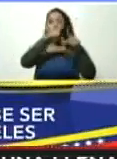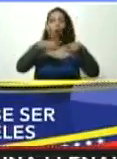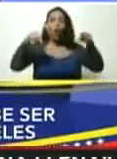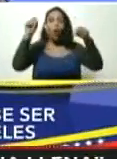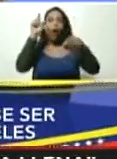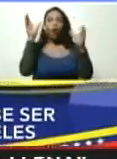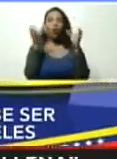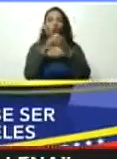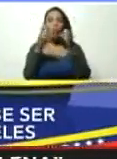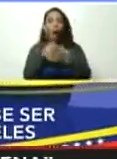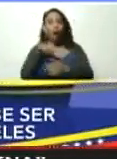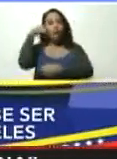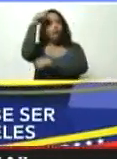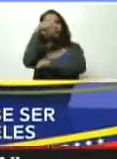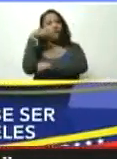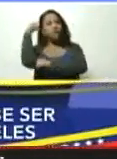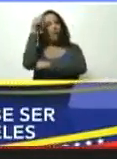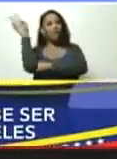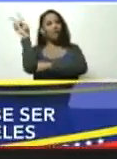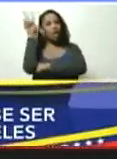de cineastas venezolanos.